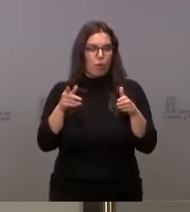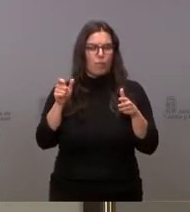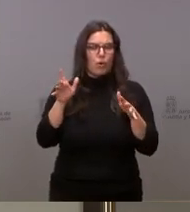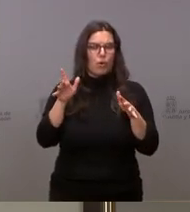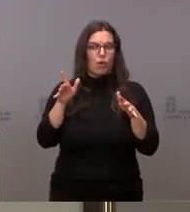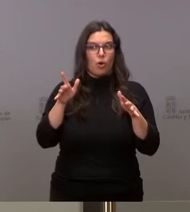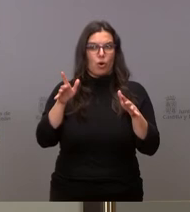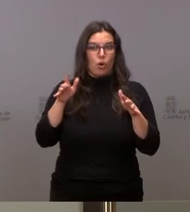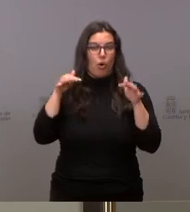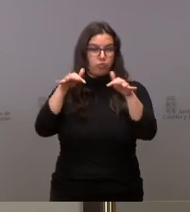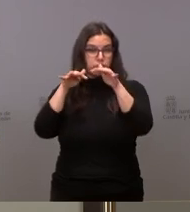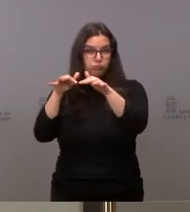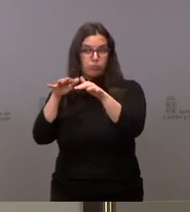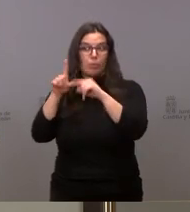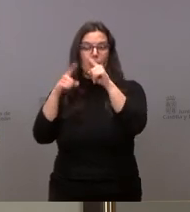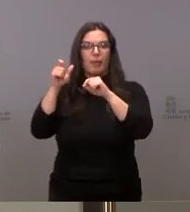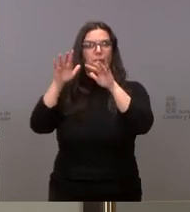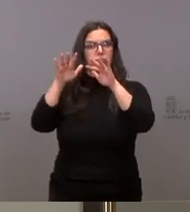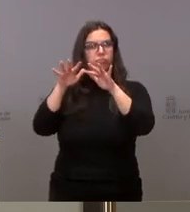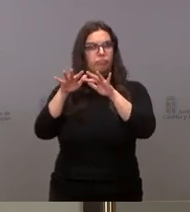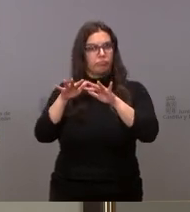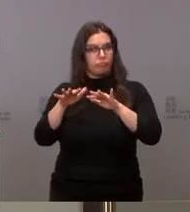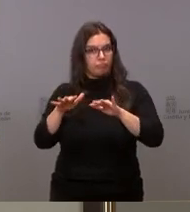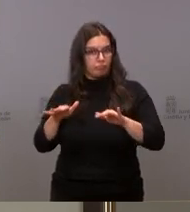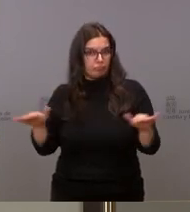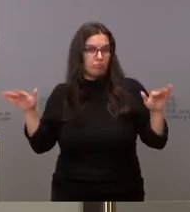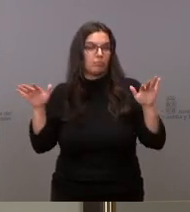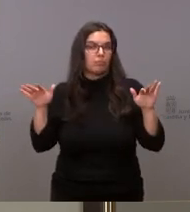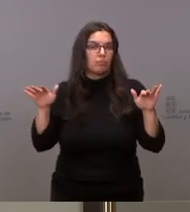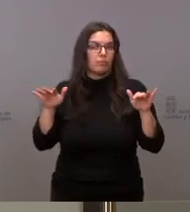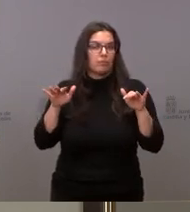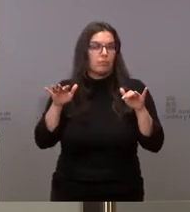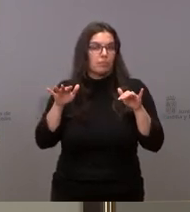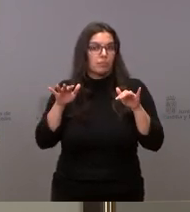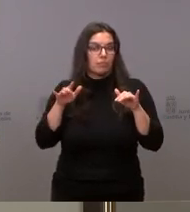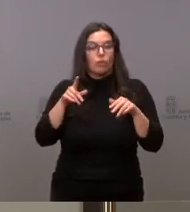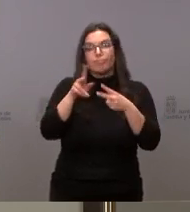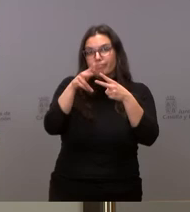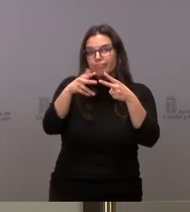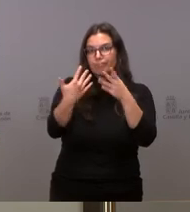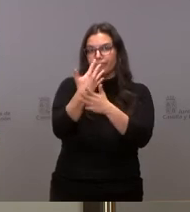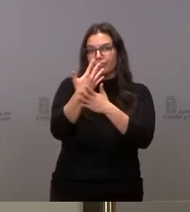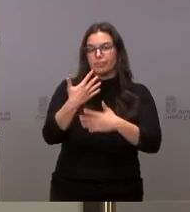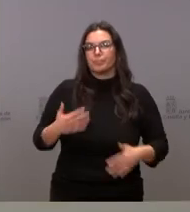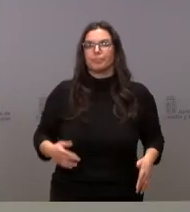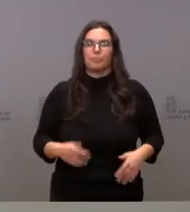efervescencia pero parece que se va aplicando de la asistencia que nos analizará todas esas cuestiones gracias